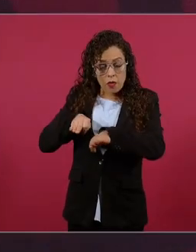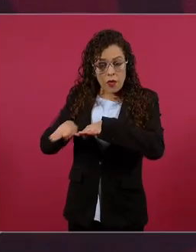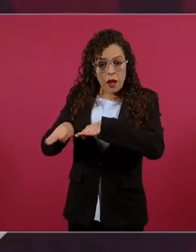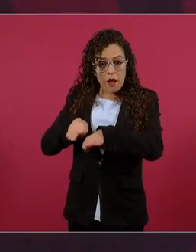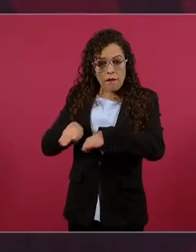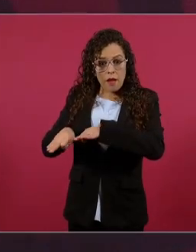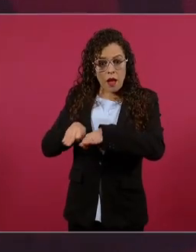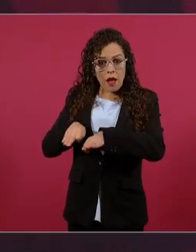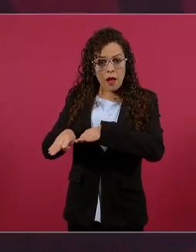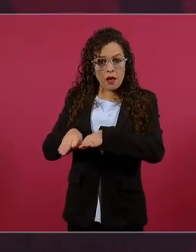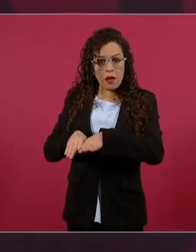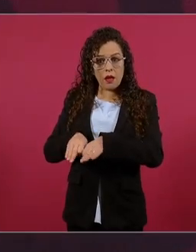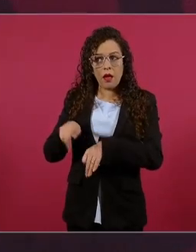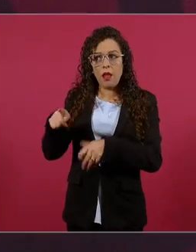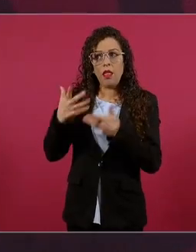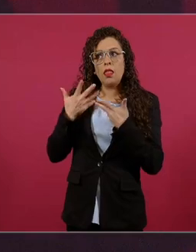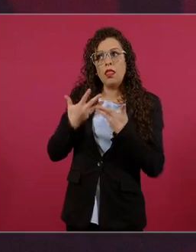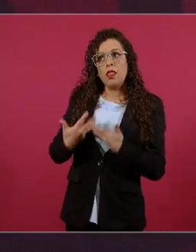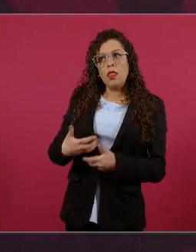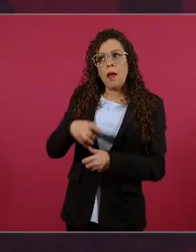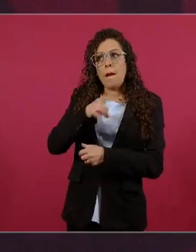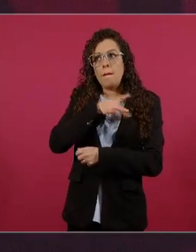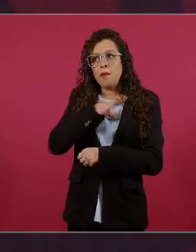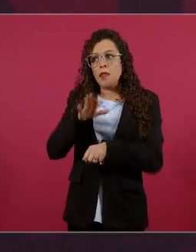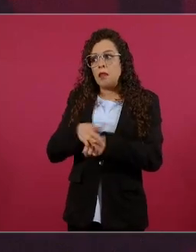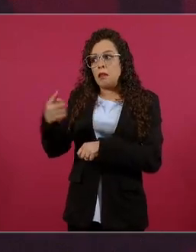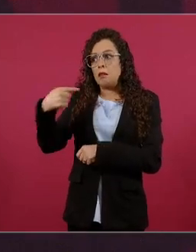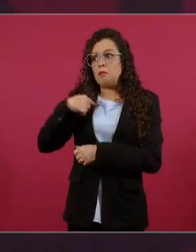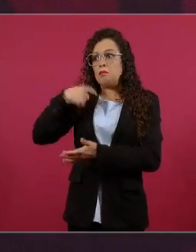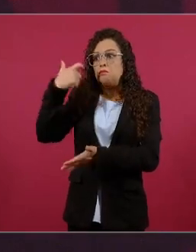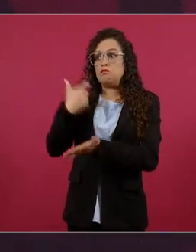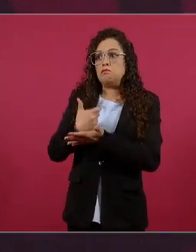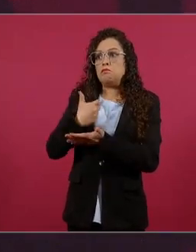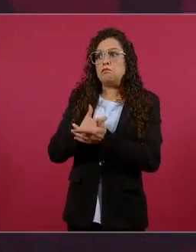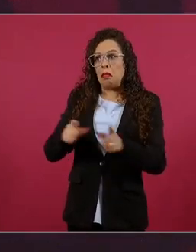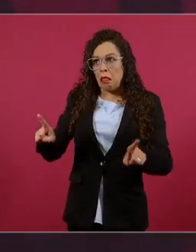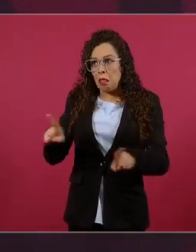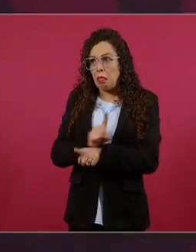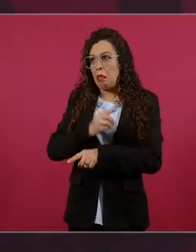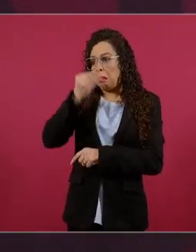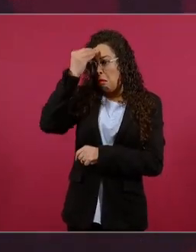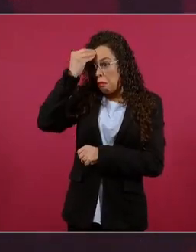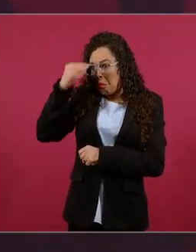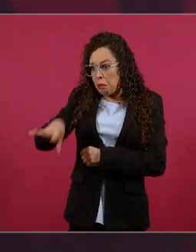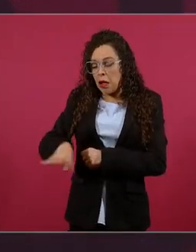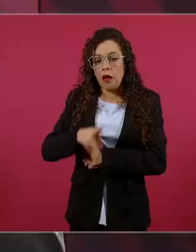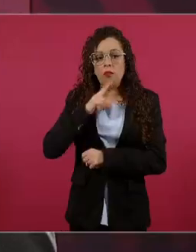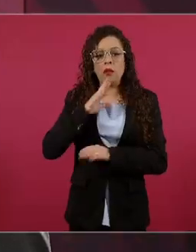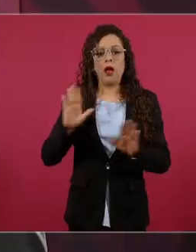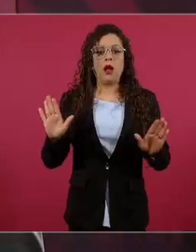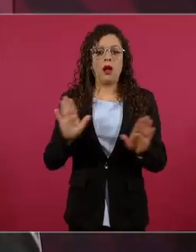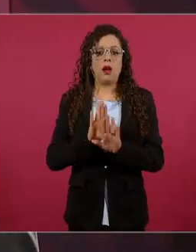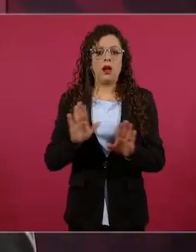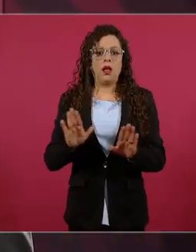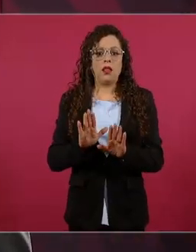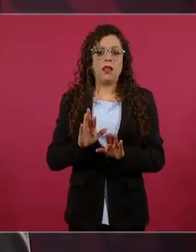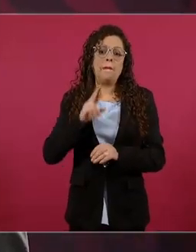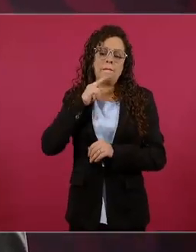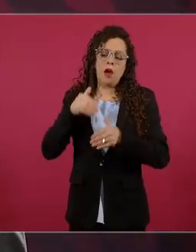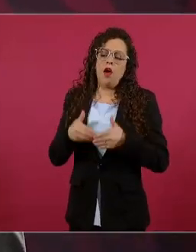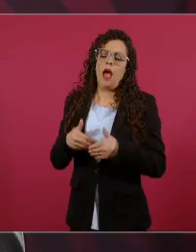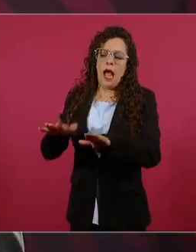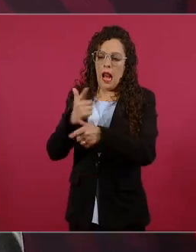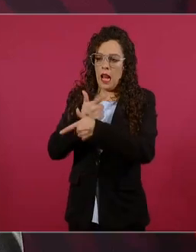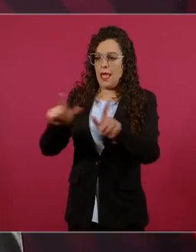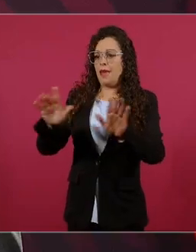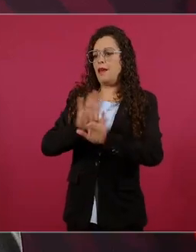actuar por amenaza y dejar en libertad a un presunto delincuente.